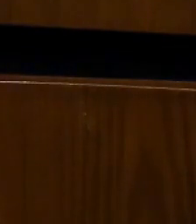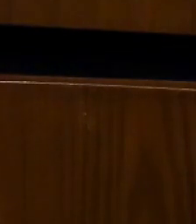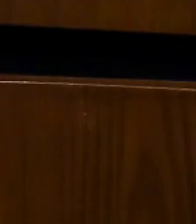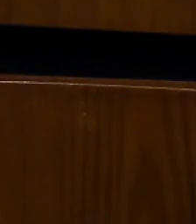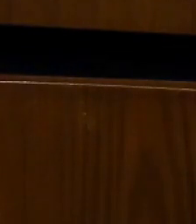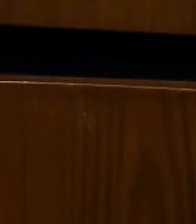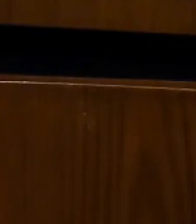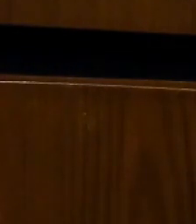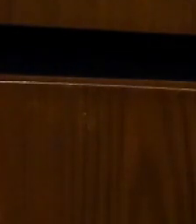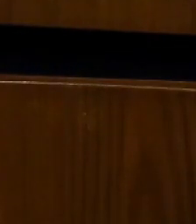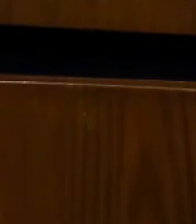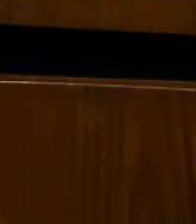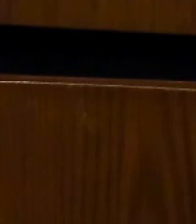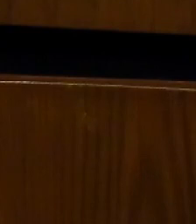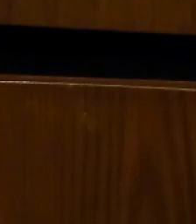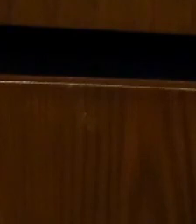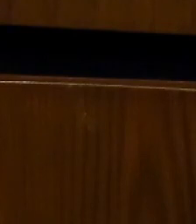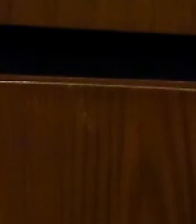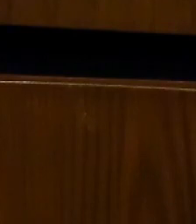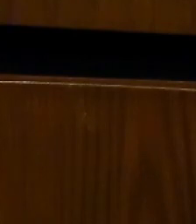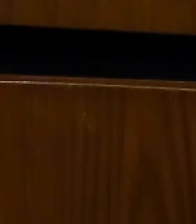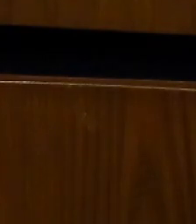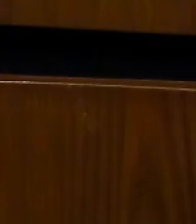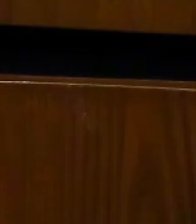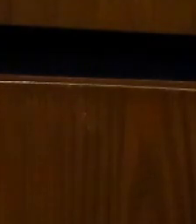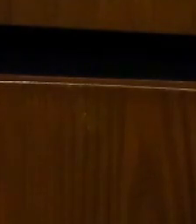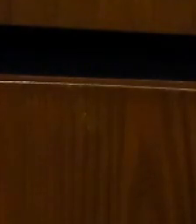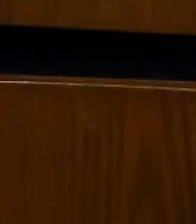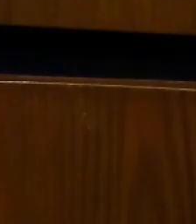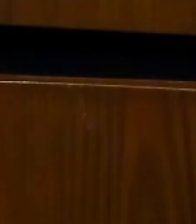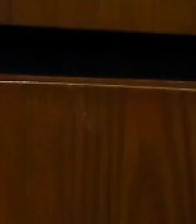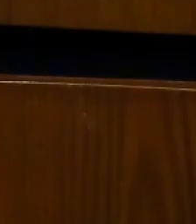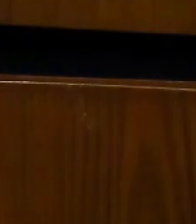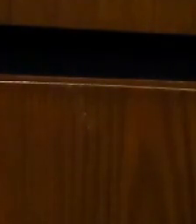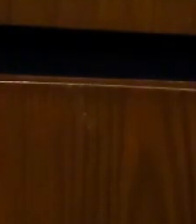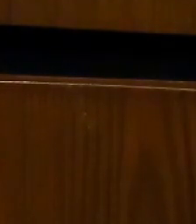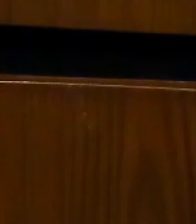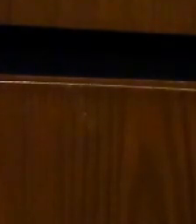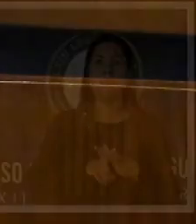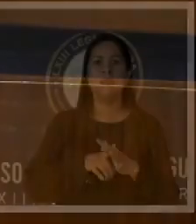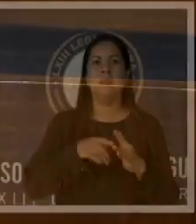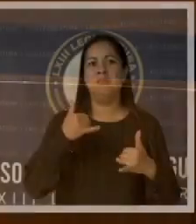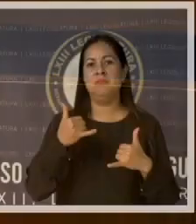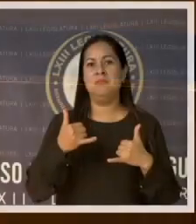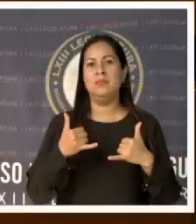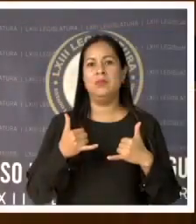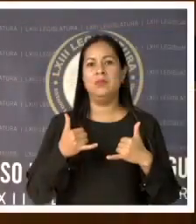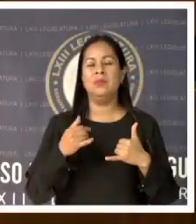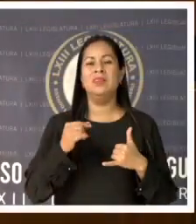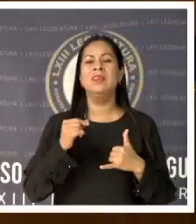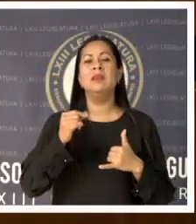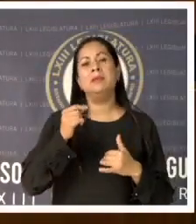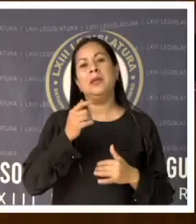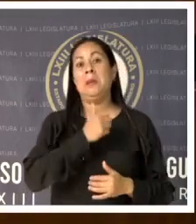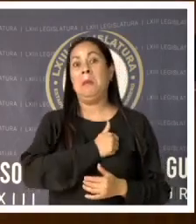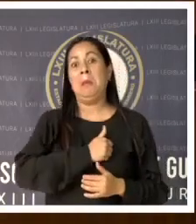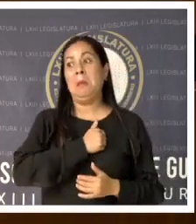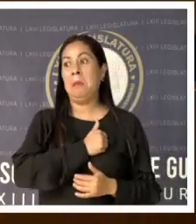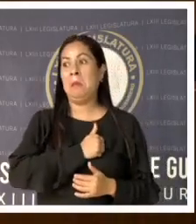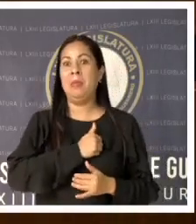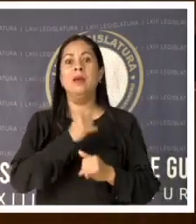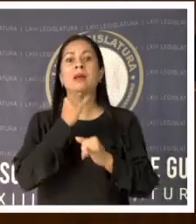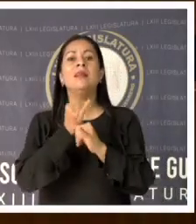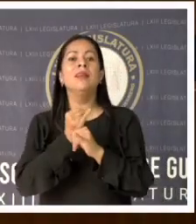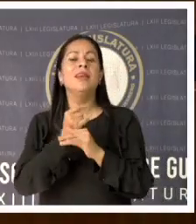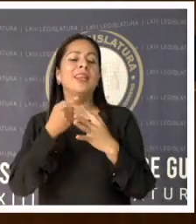Los juegos del hambre han empezado y este pero la mente informarles que pues han